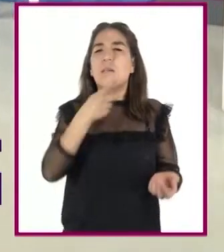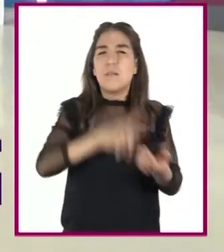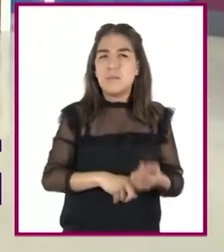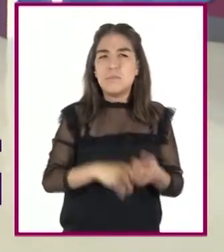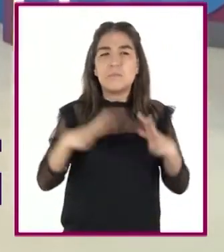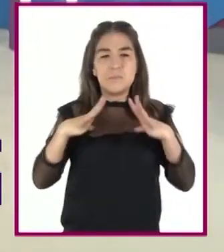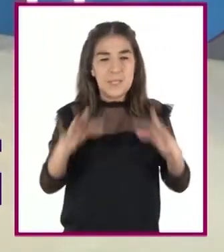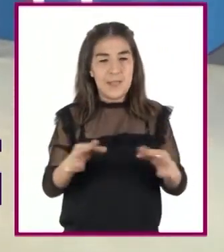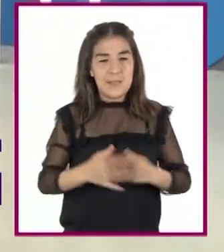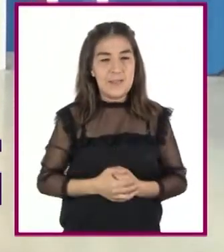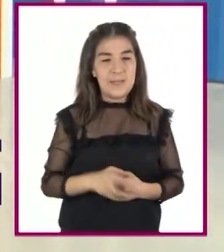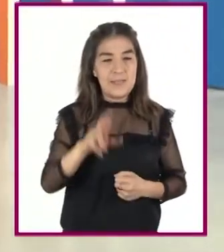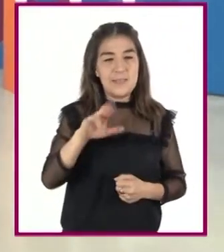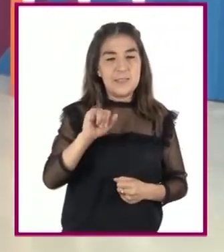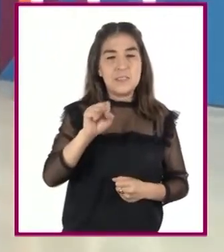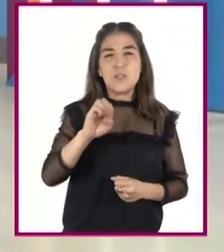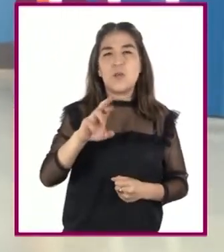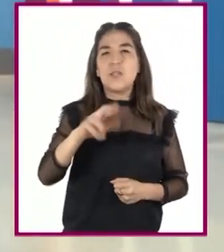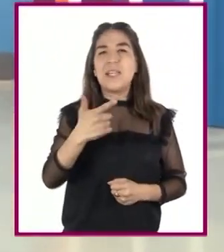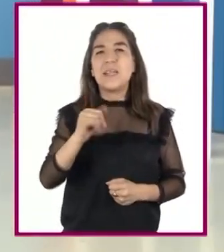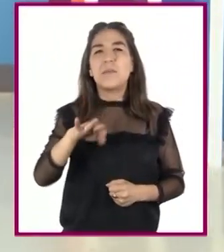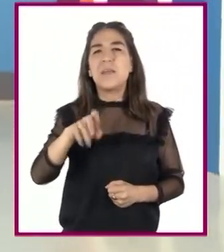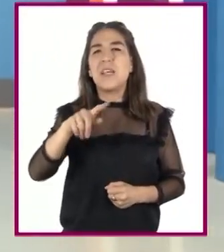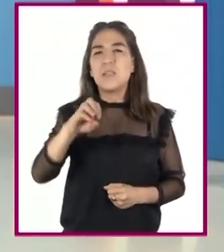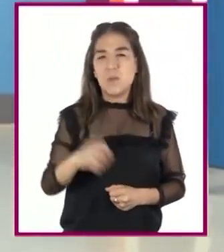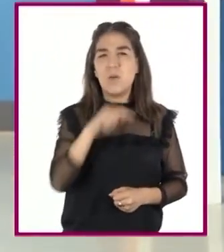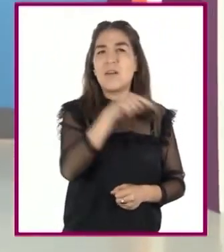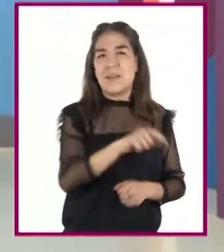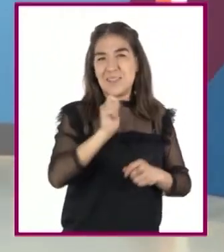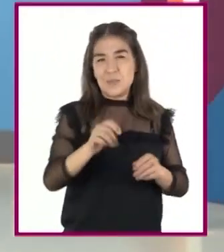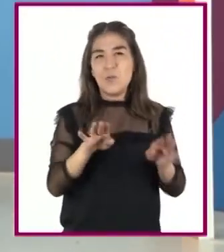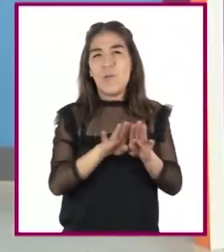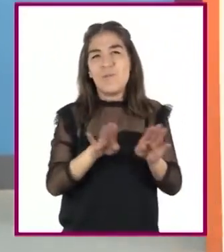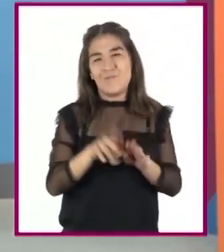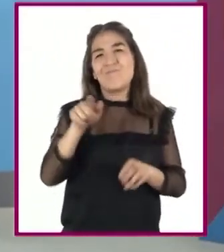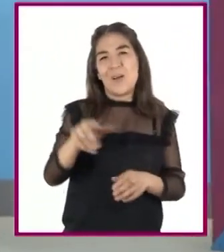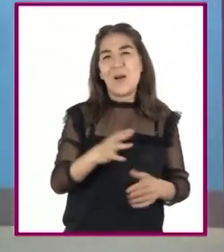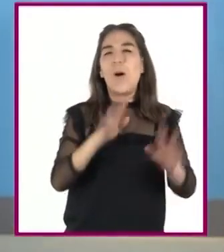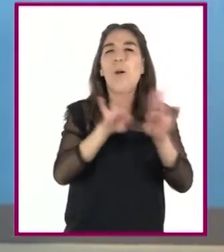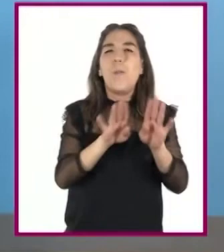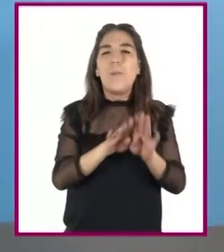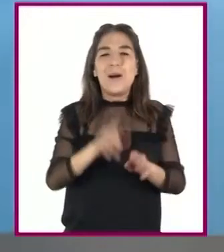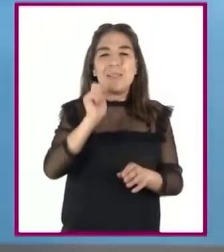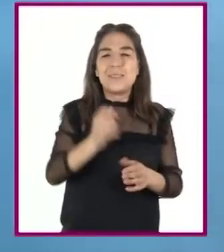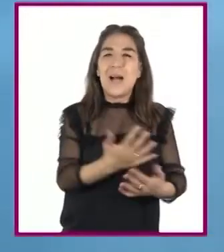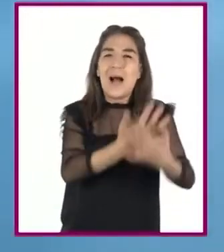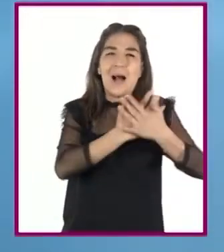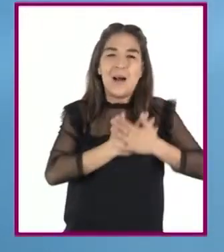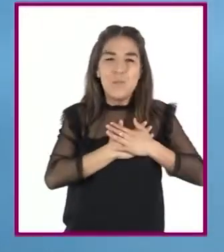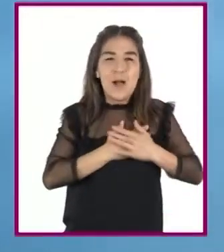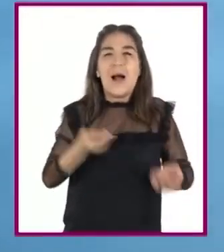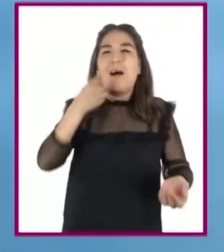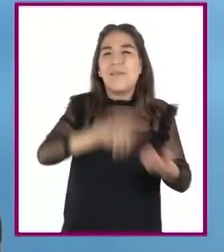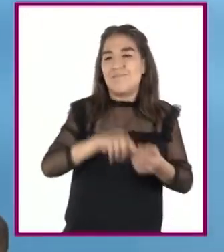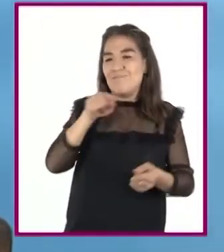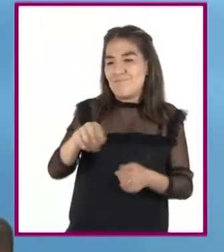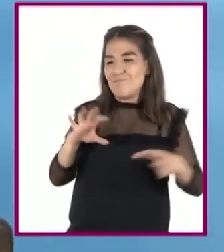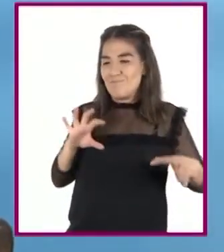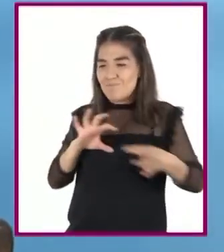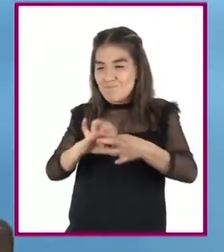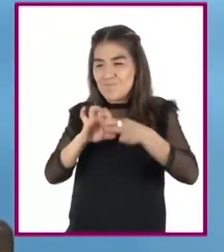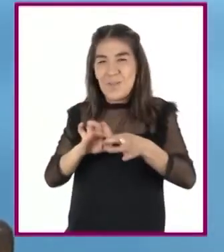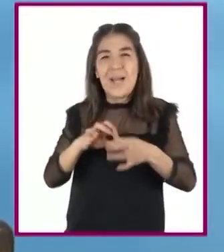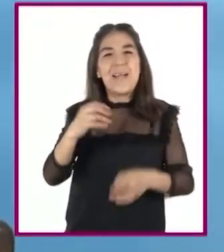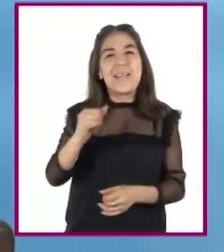el Risorgimento, un movimiento de corte romántico que pugnaba por la unificación de Italia. A